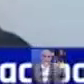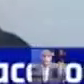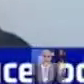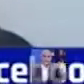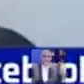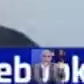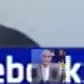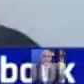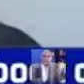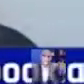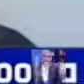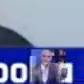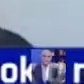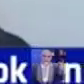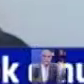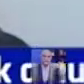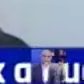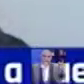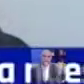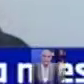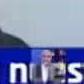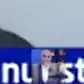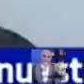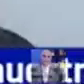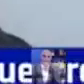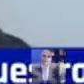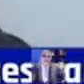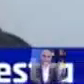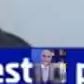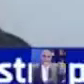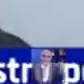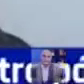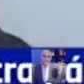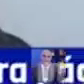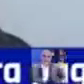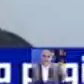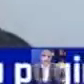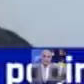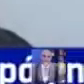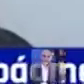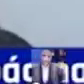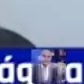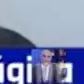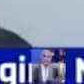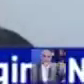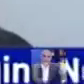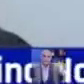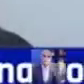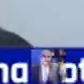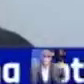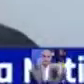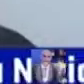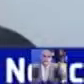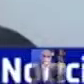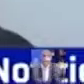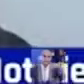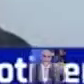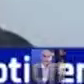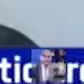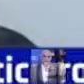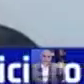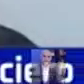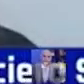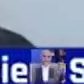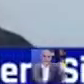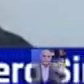cosas, con este mineral, lo ha convertido en una de las principales alternativas para dejar atrás los combustibles